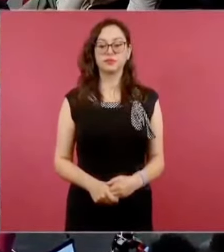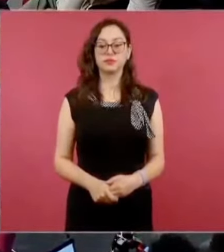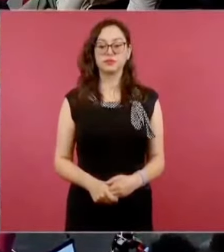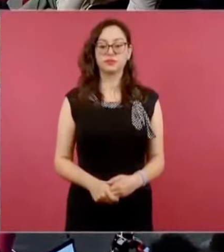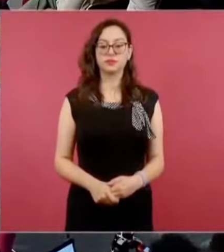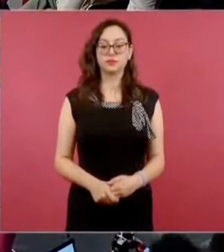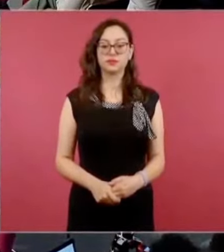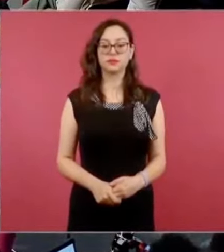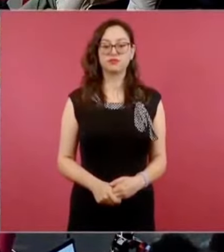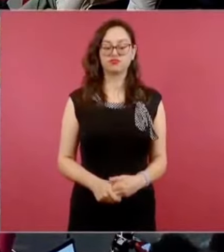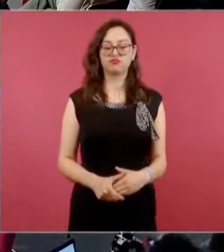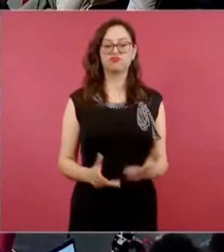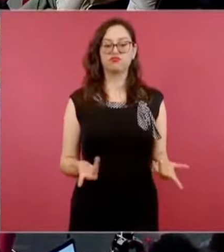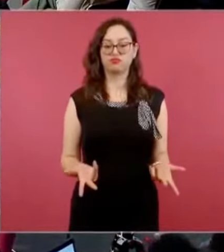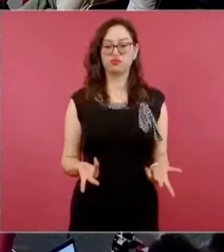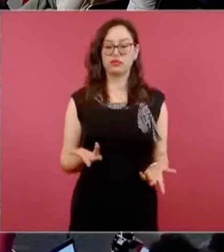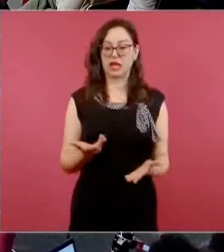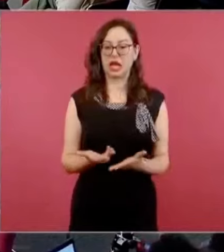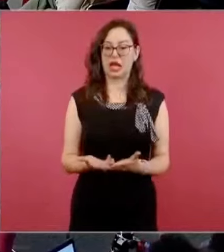radicales de verdad,